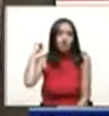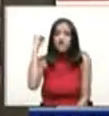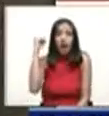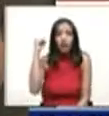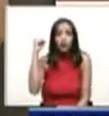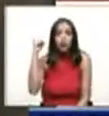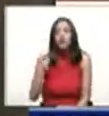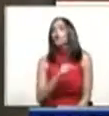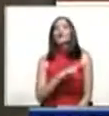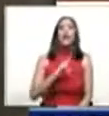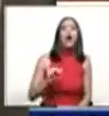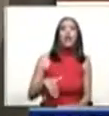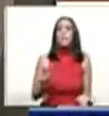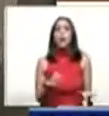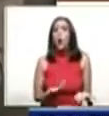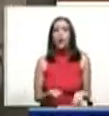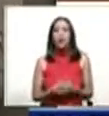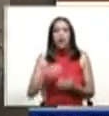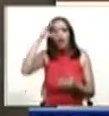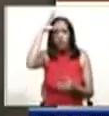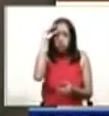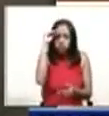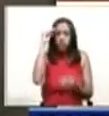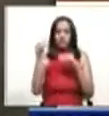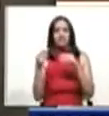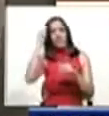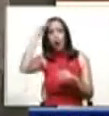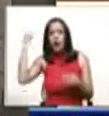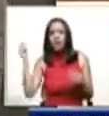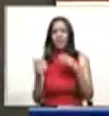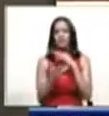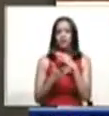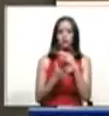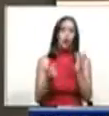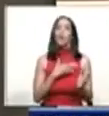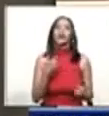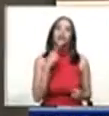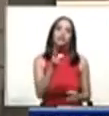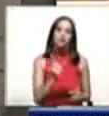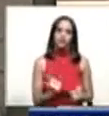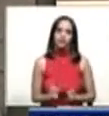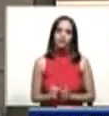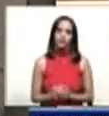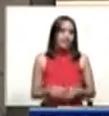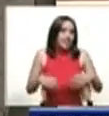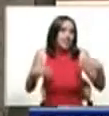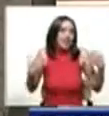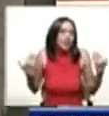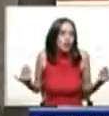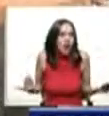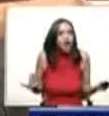no es por incapacidad teórica, técnica, teleológica, como usted le quería colocar. Es que cuando ven